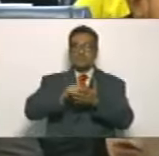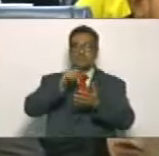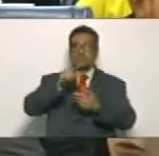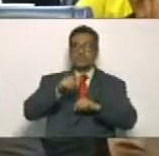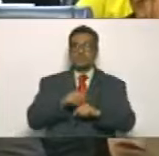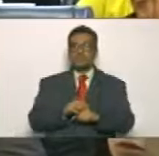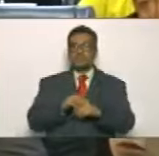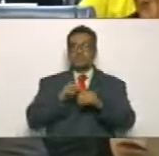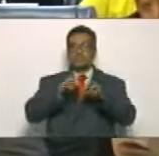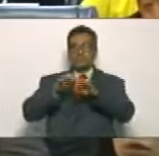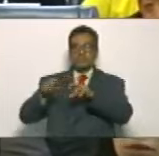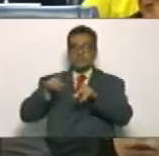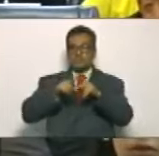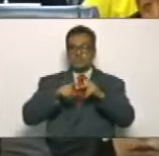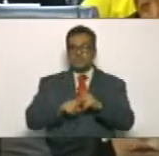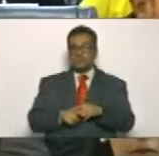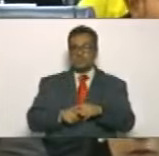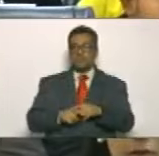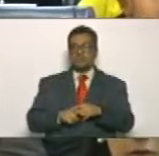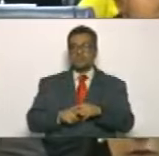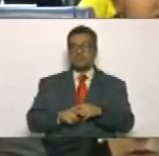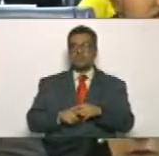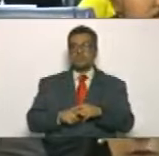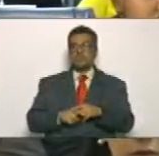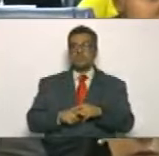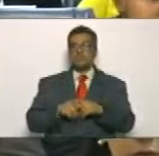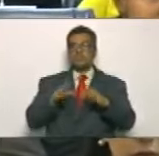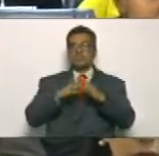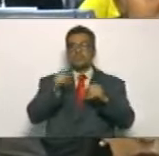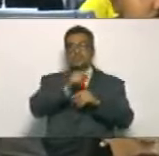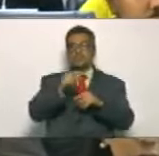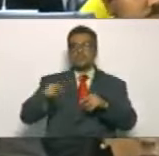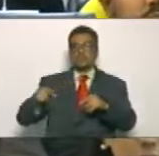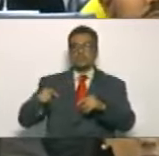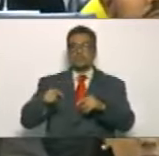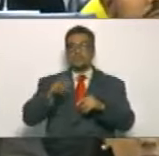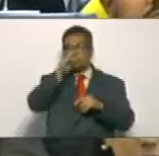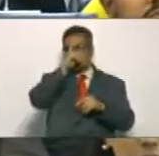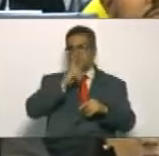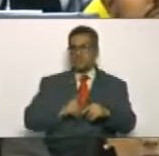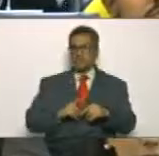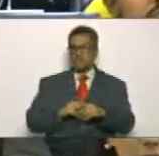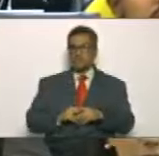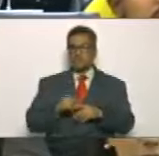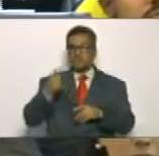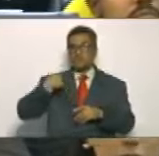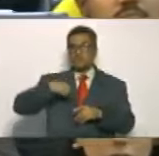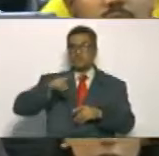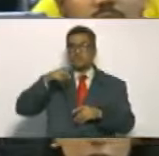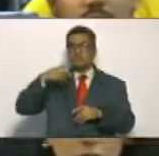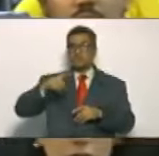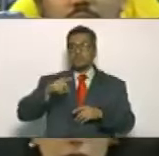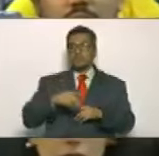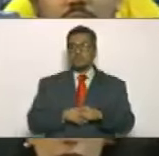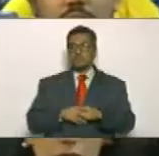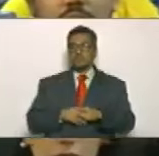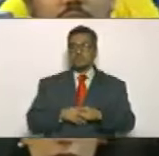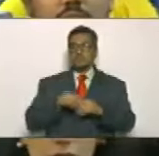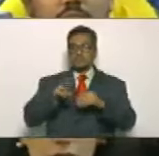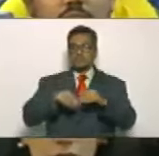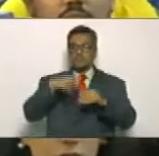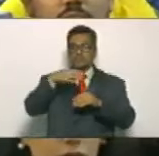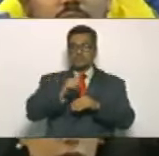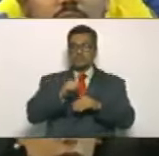quede redactado de la siguiente manera. Todas las personas con discapacidad tienen derecho a